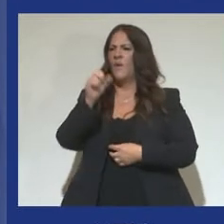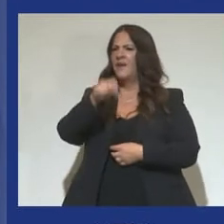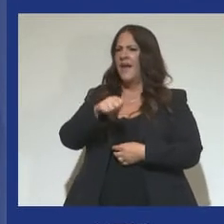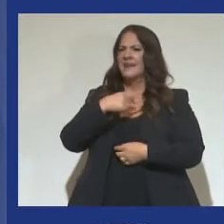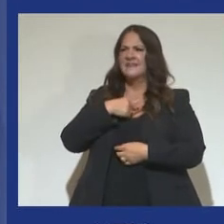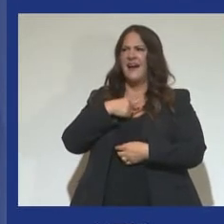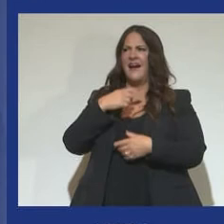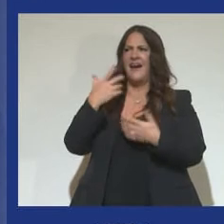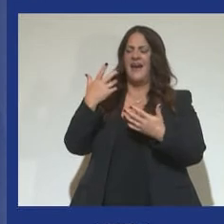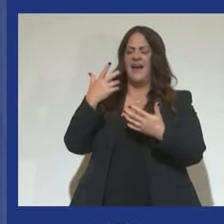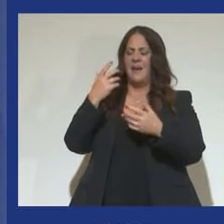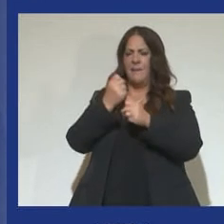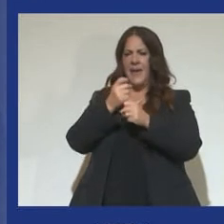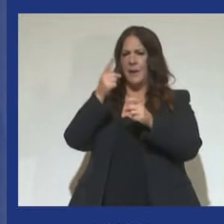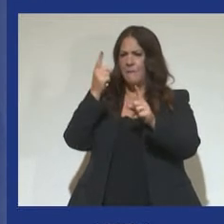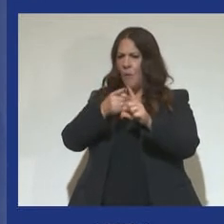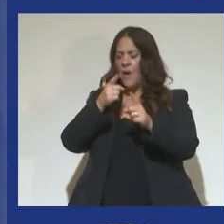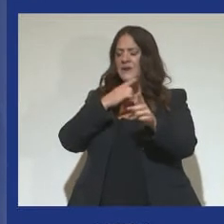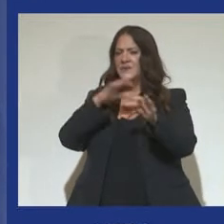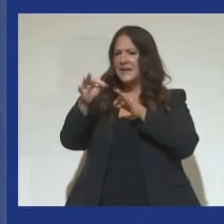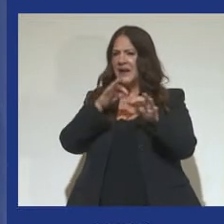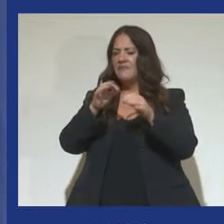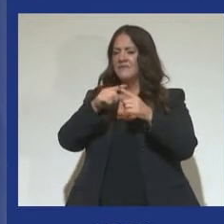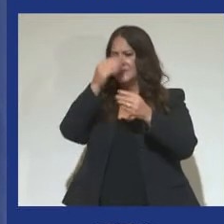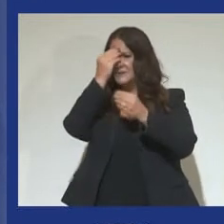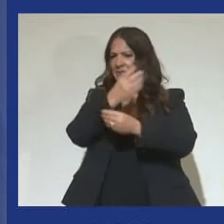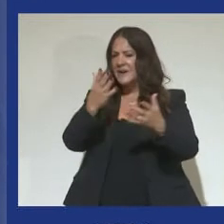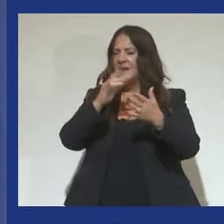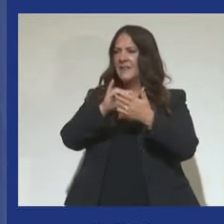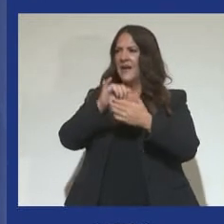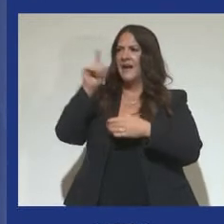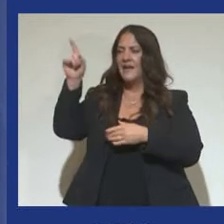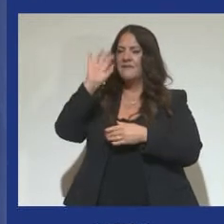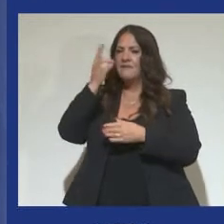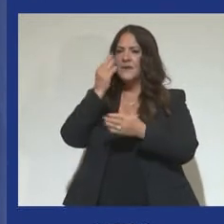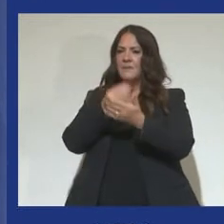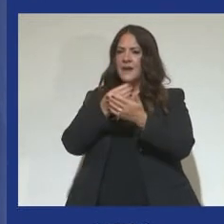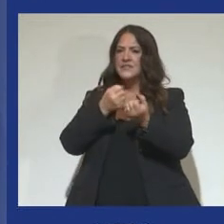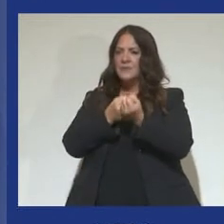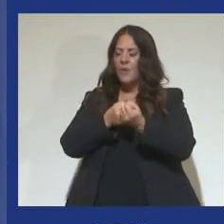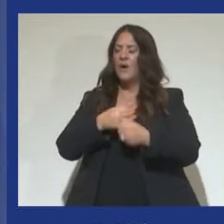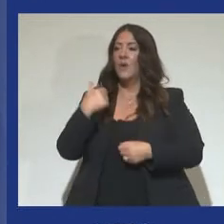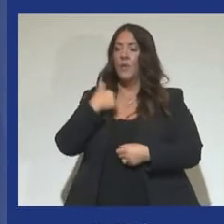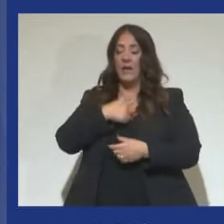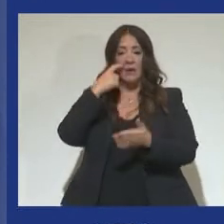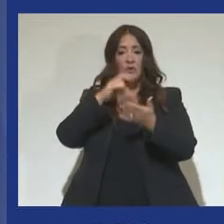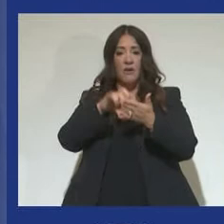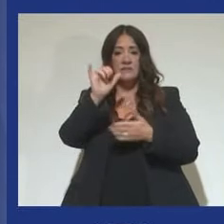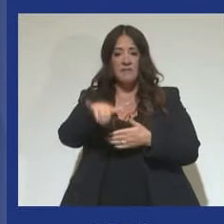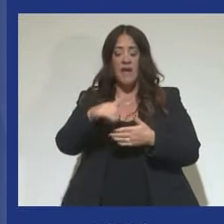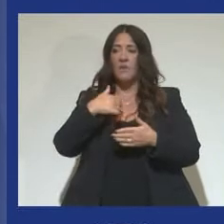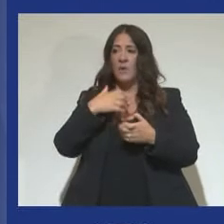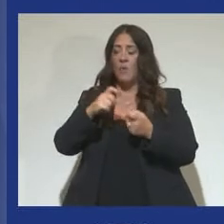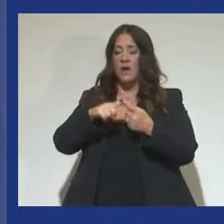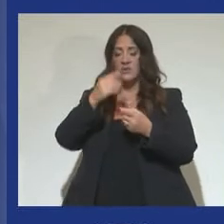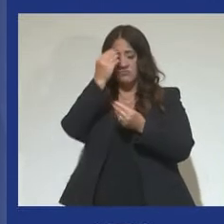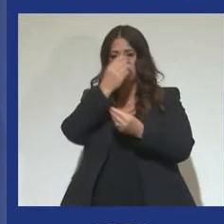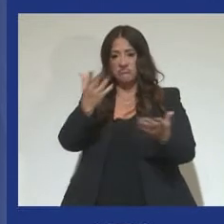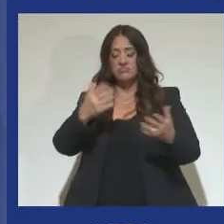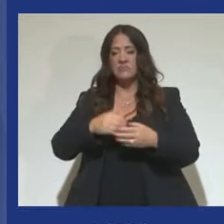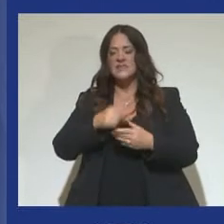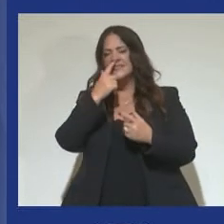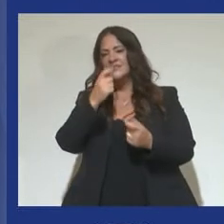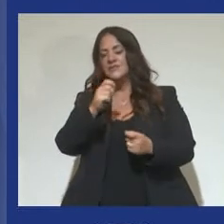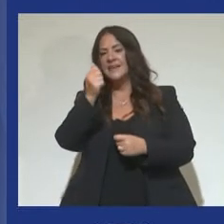contentos de tener este apoyo tenemos los bienes somos los beneficiarios lo que nos reconocía antes por cierto y es